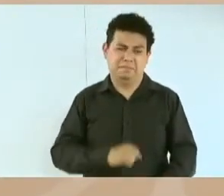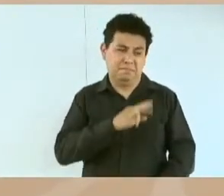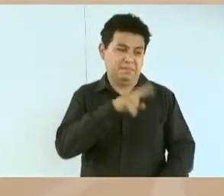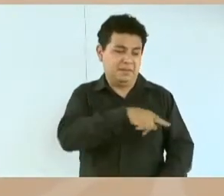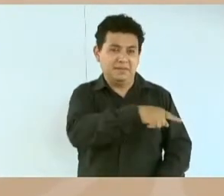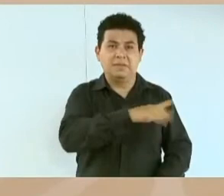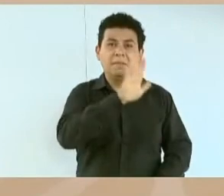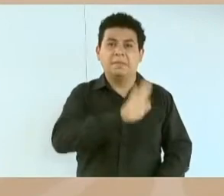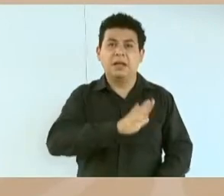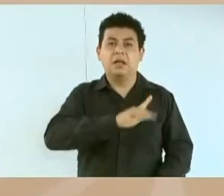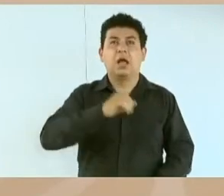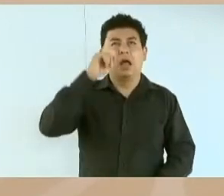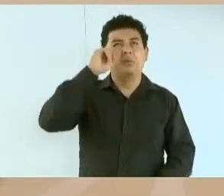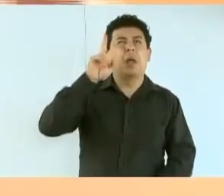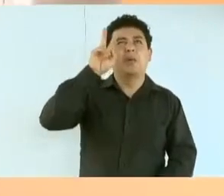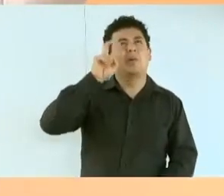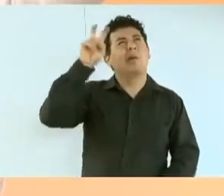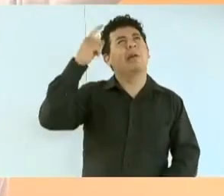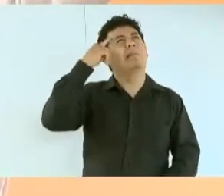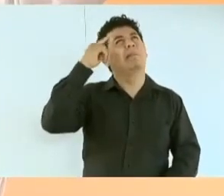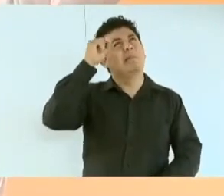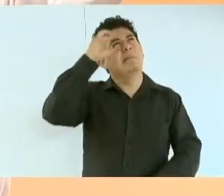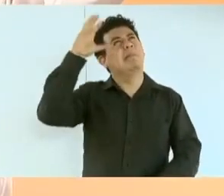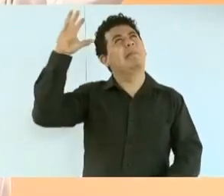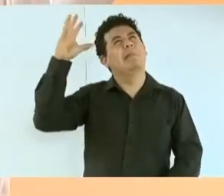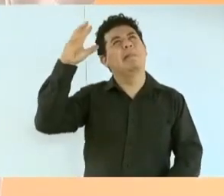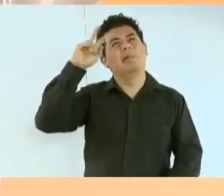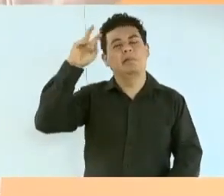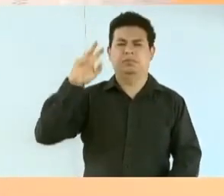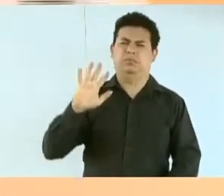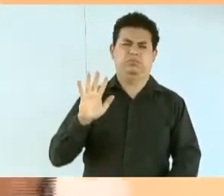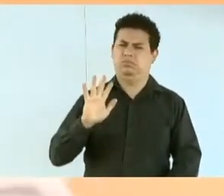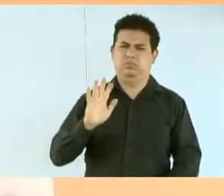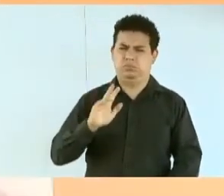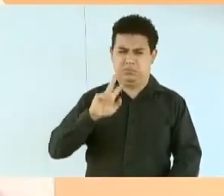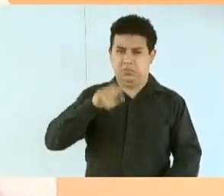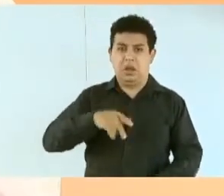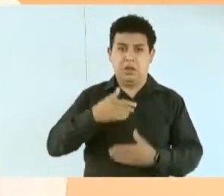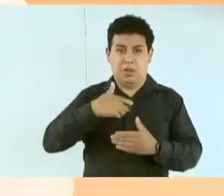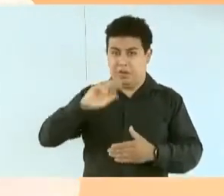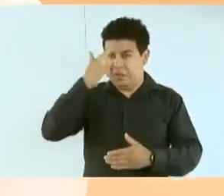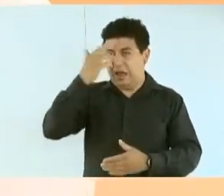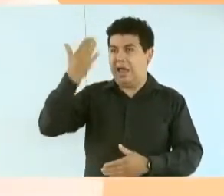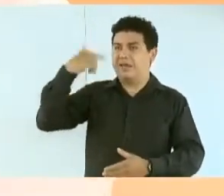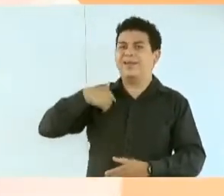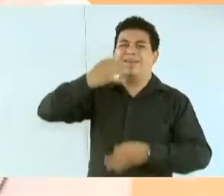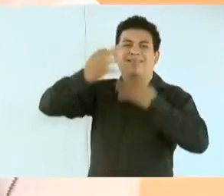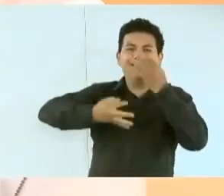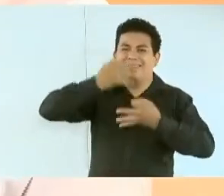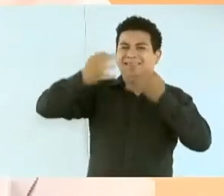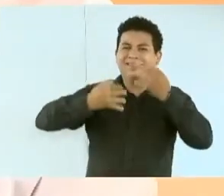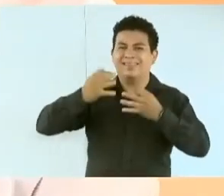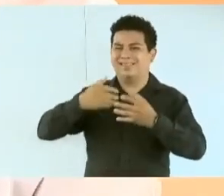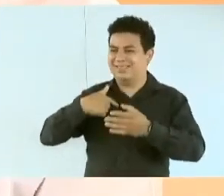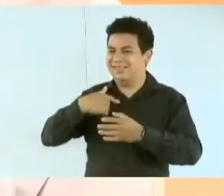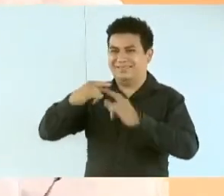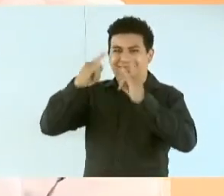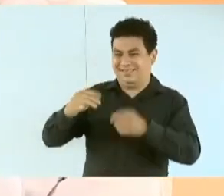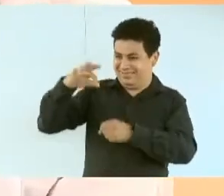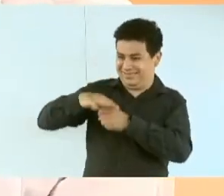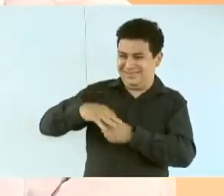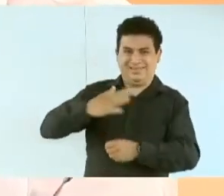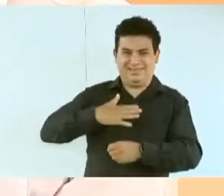cierto. Cuando estábamos en campaña, yo recorría todos estos pueblos porque